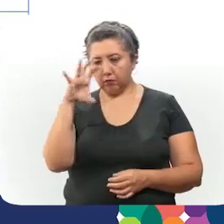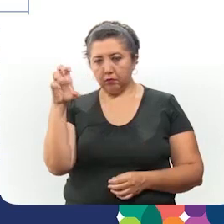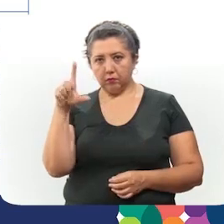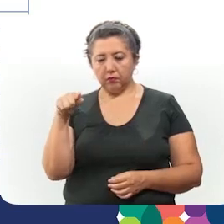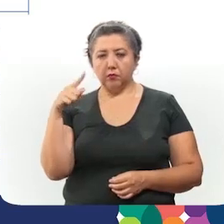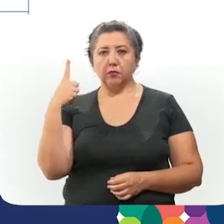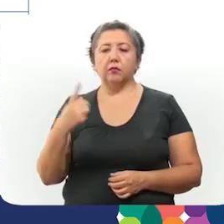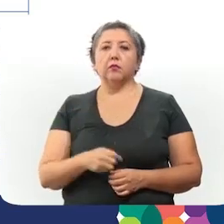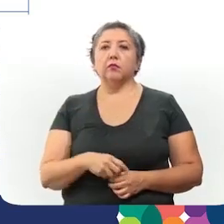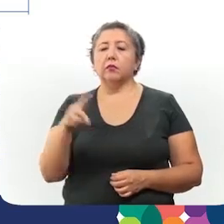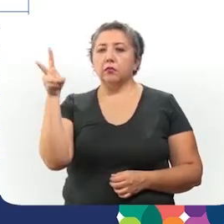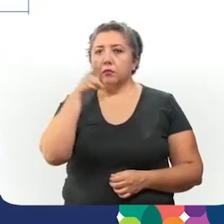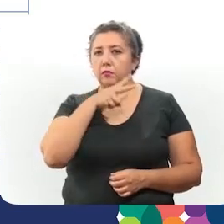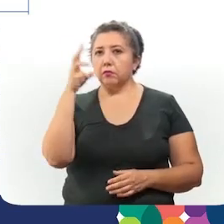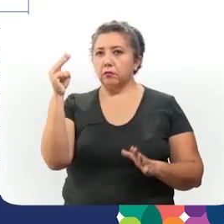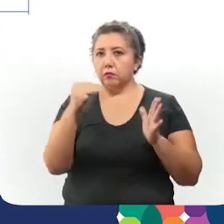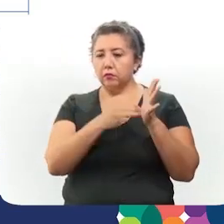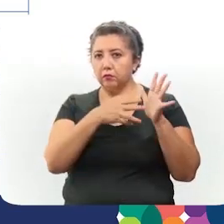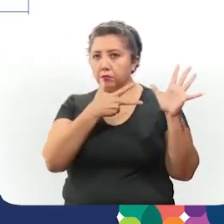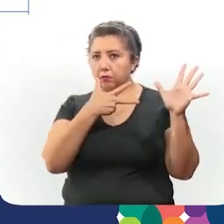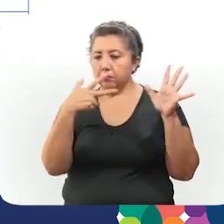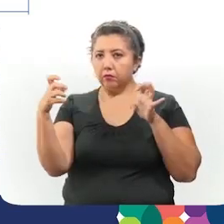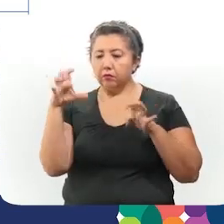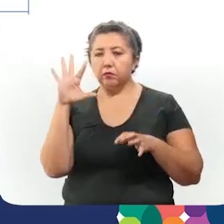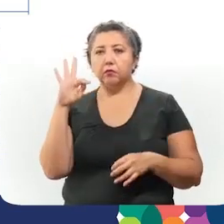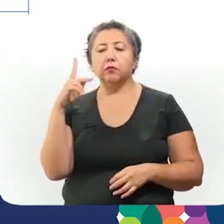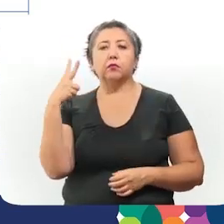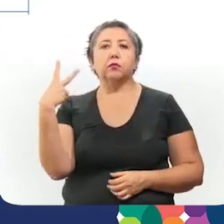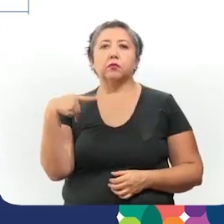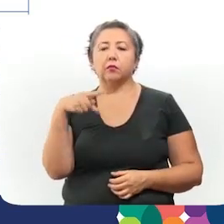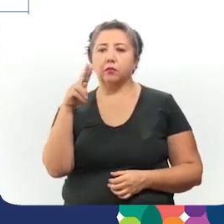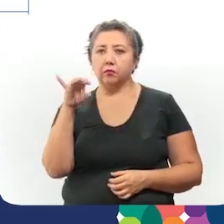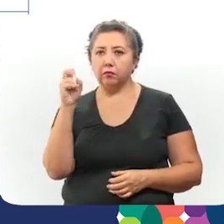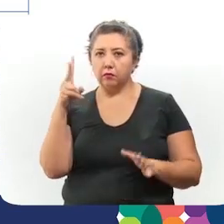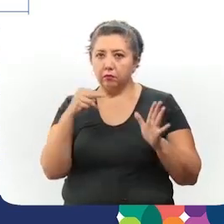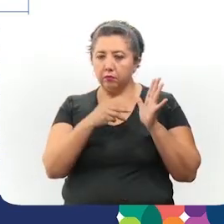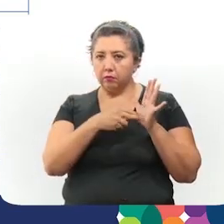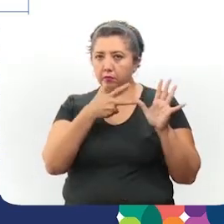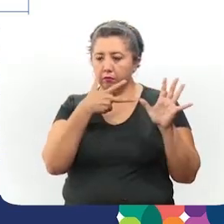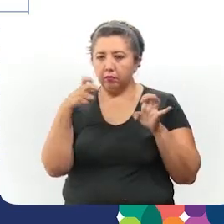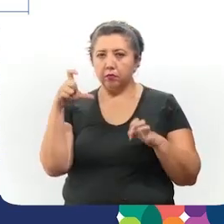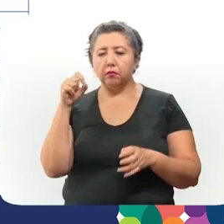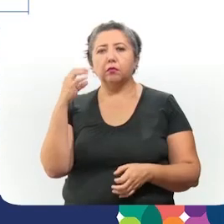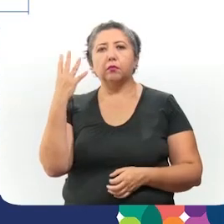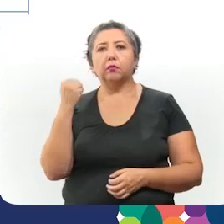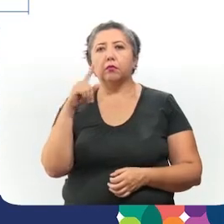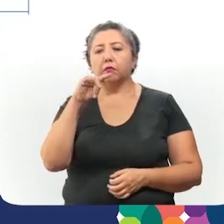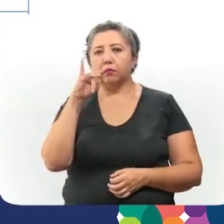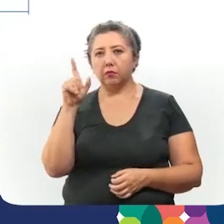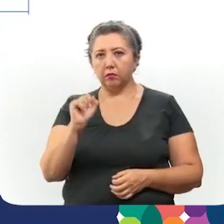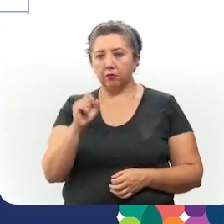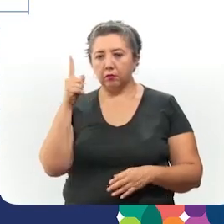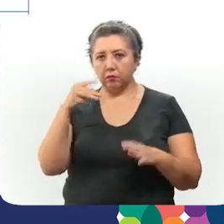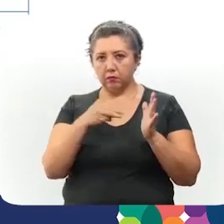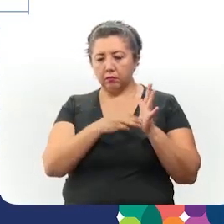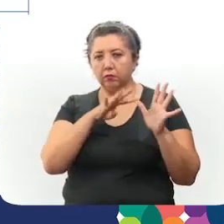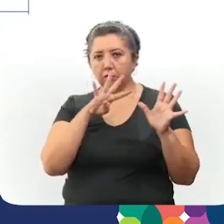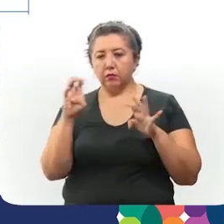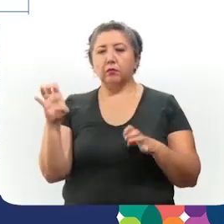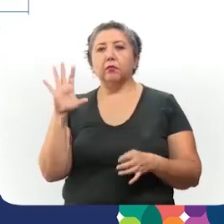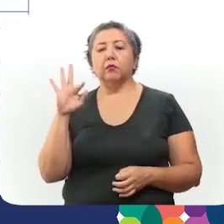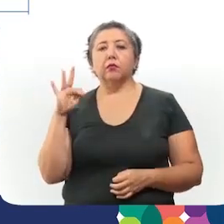43.571, Valladolid, 3.842, Canacín, 2.829, Tizimín,